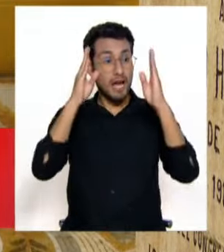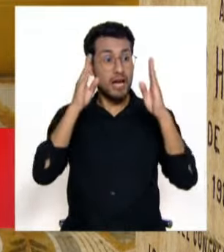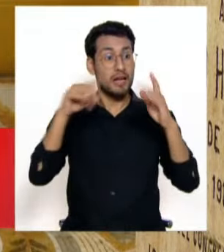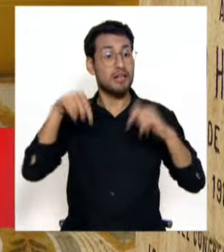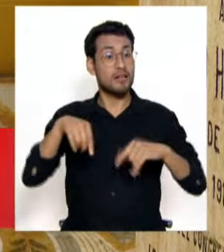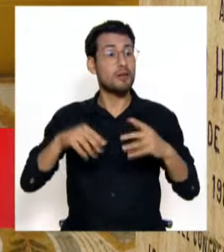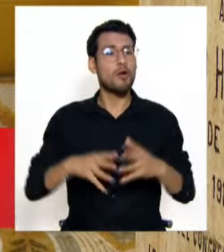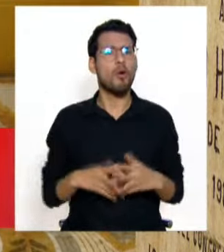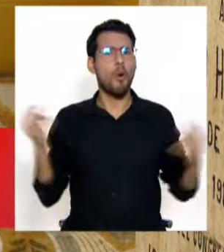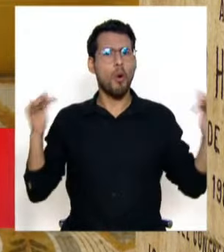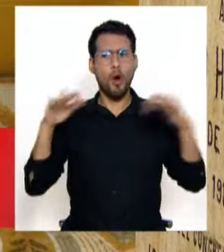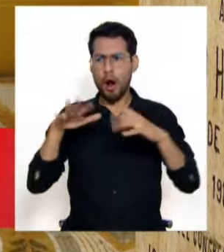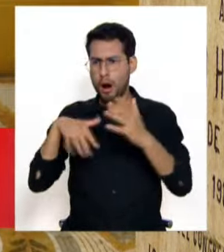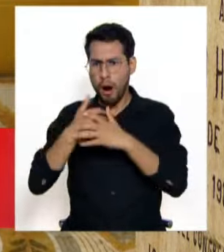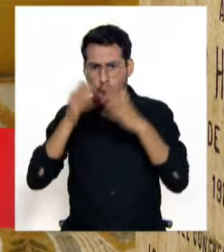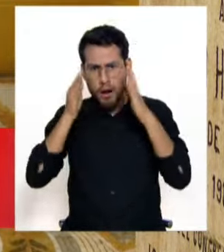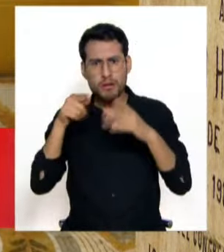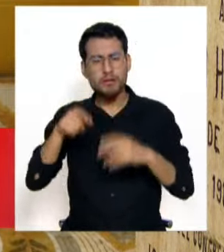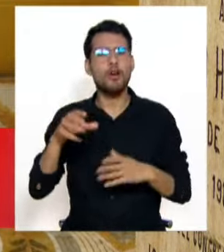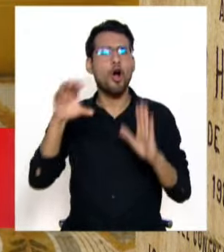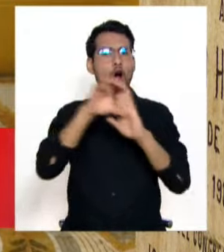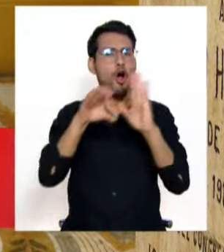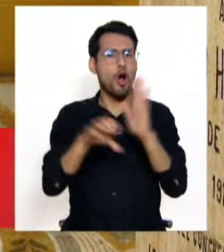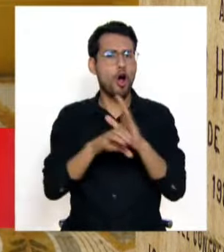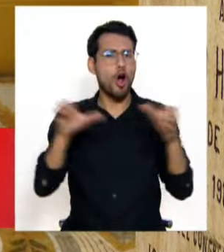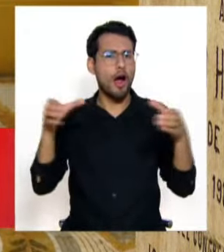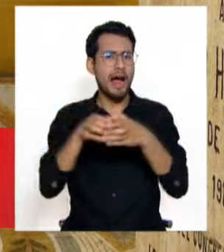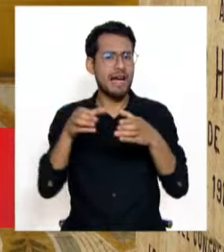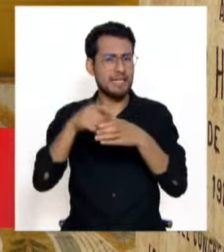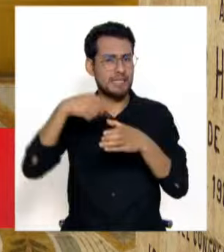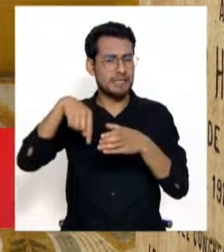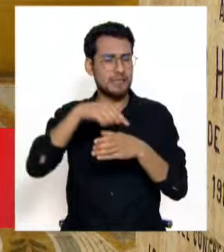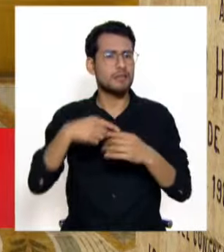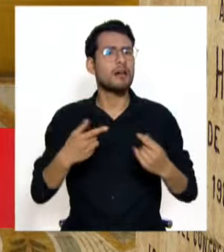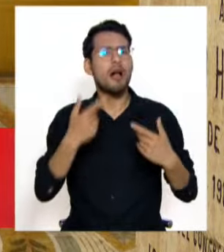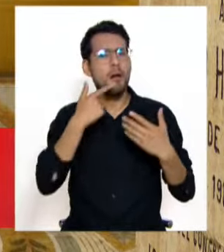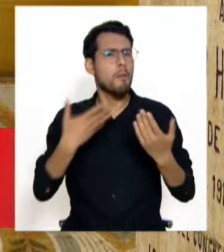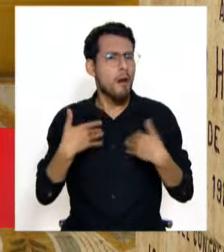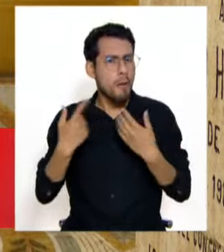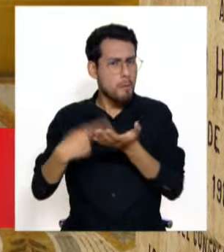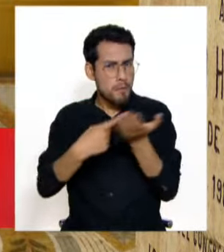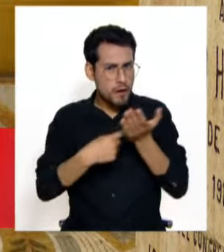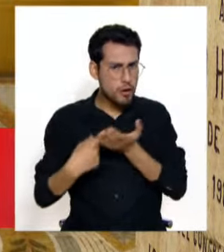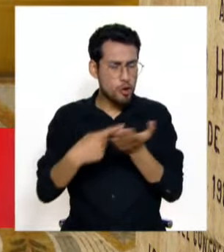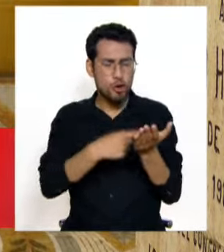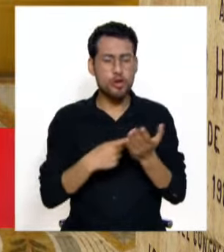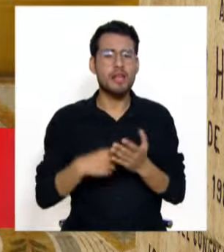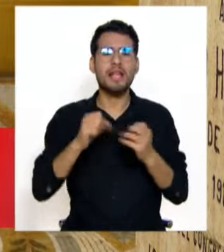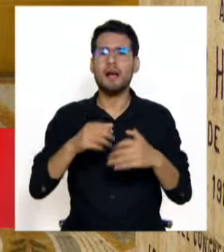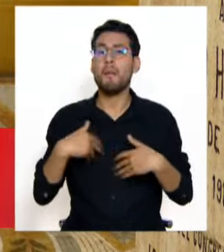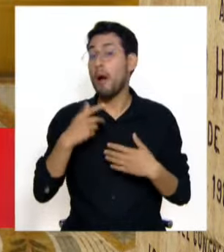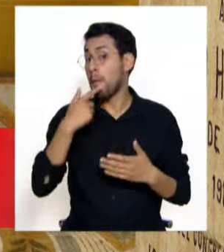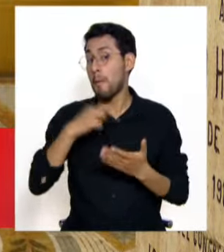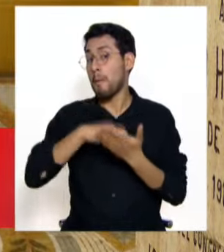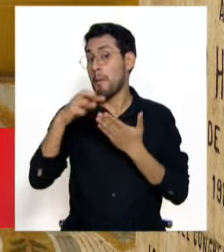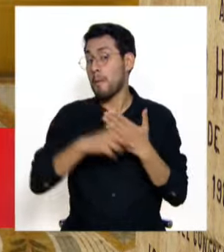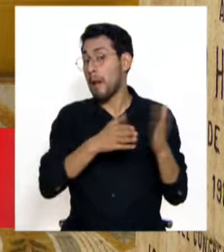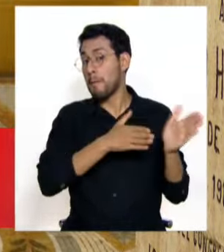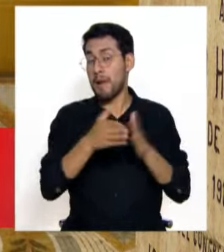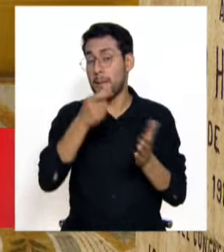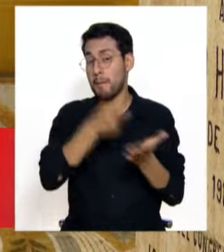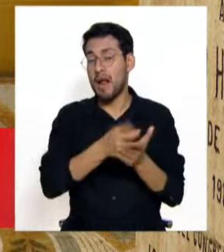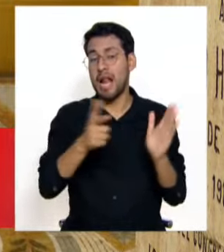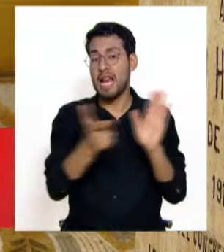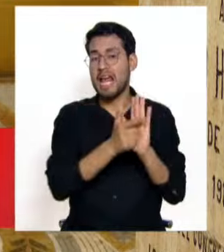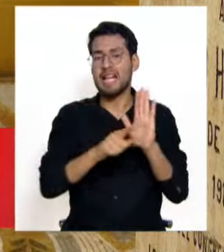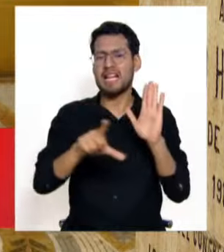atención se ha concentrado hoy en la Comisión de Constitución, que ha debatido este proyecto, el cual mencionas que